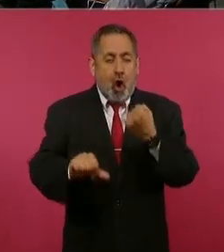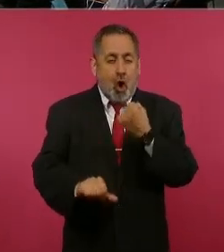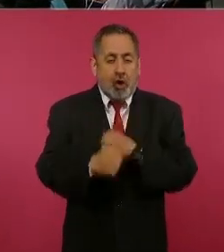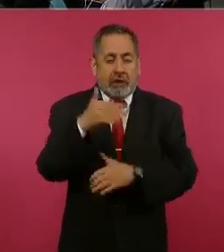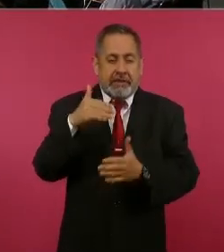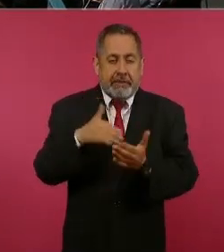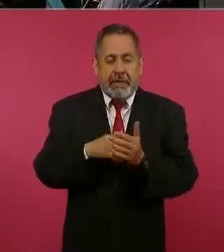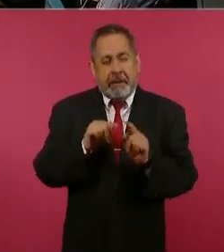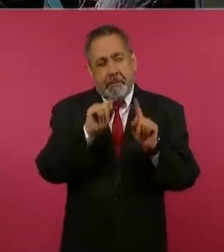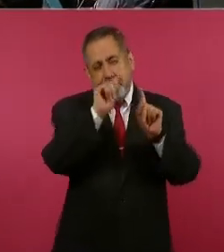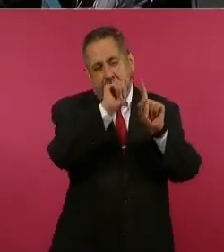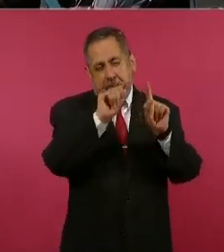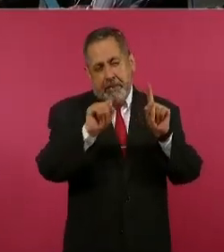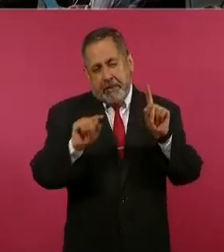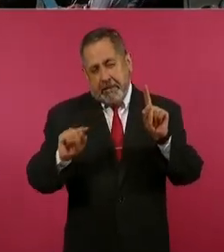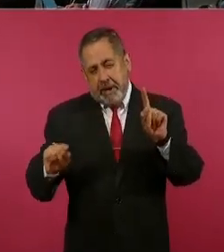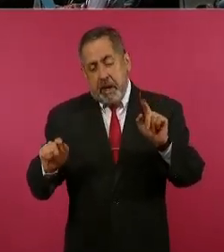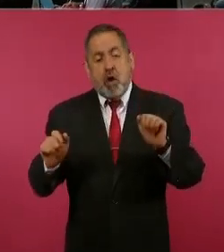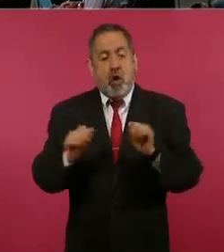domingo,